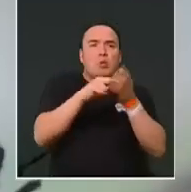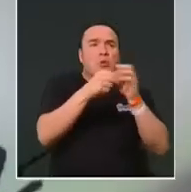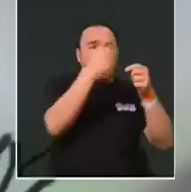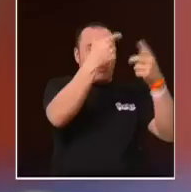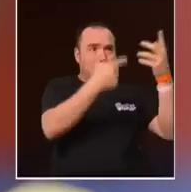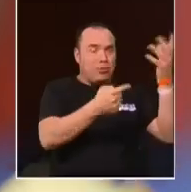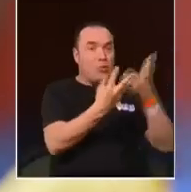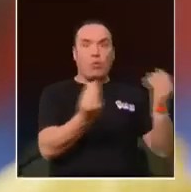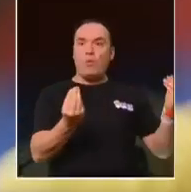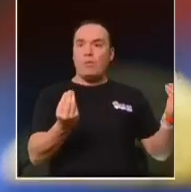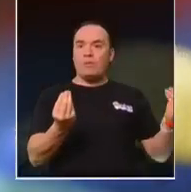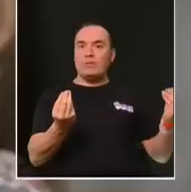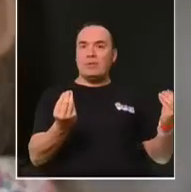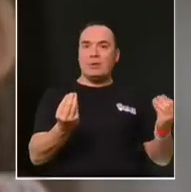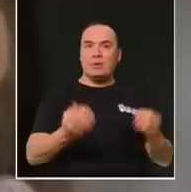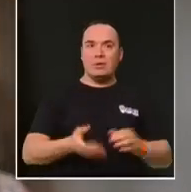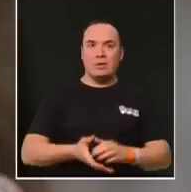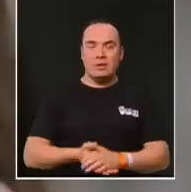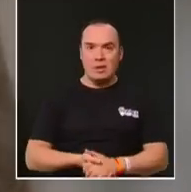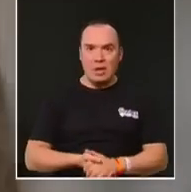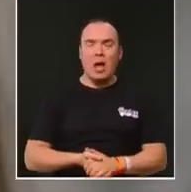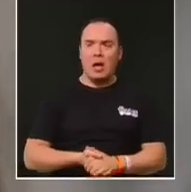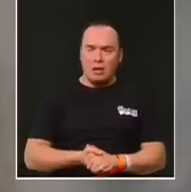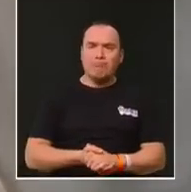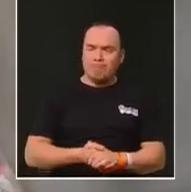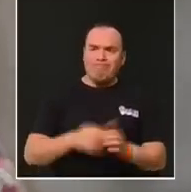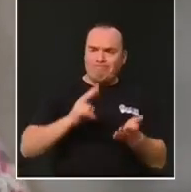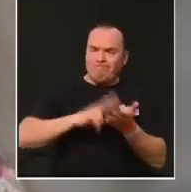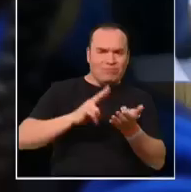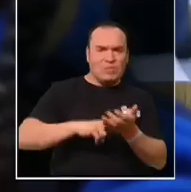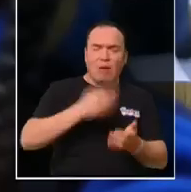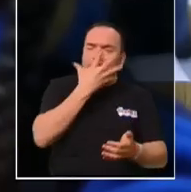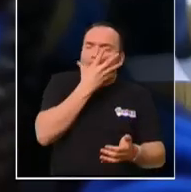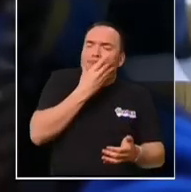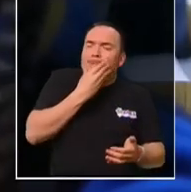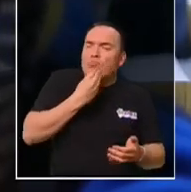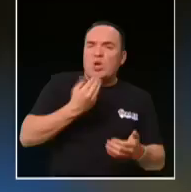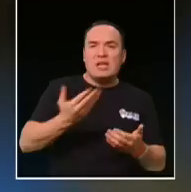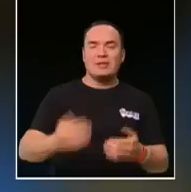existir. Y ha sido realmente hermoso.